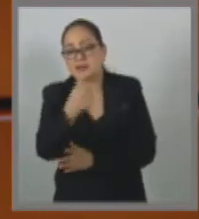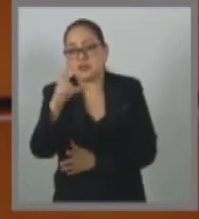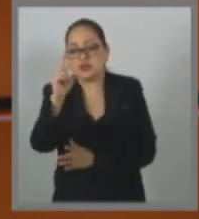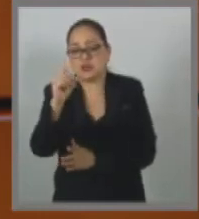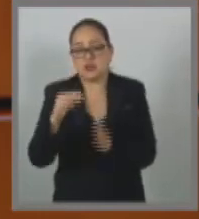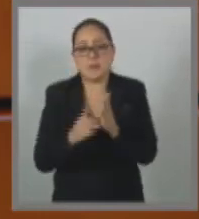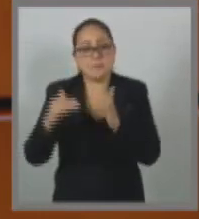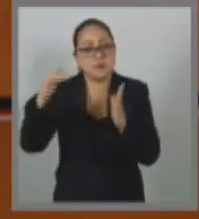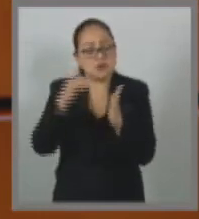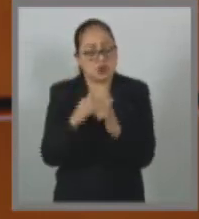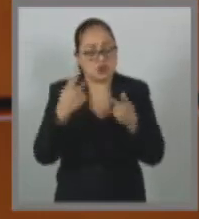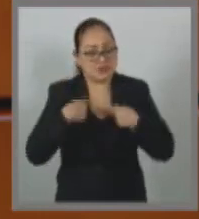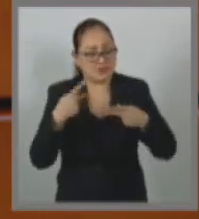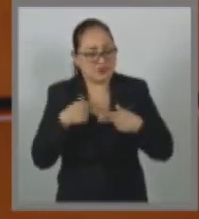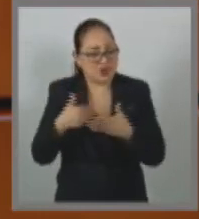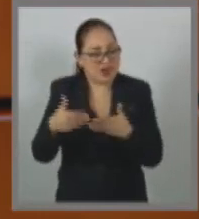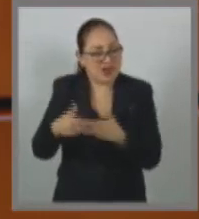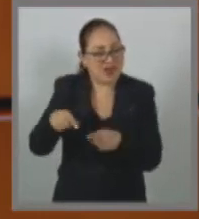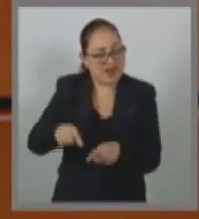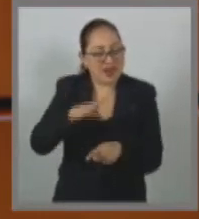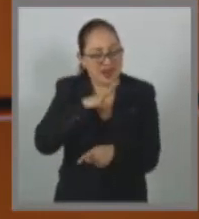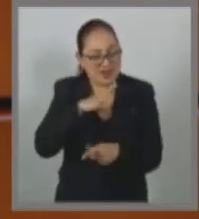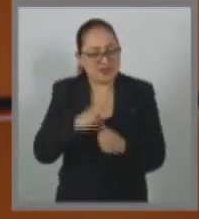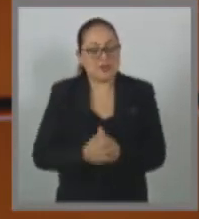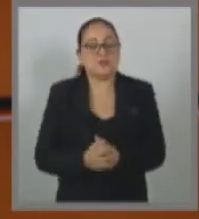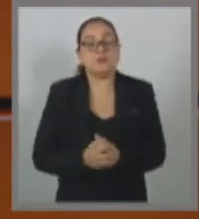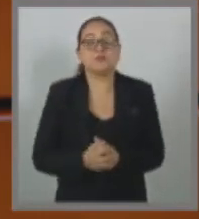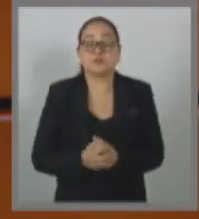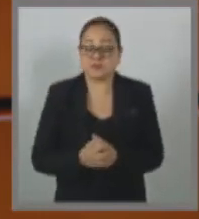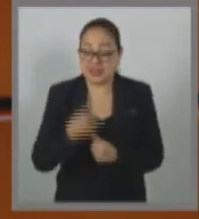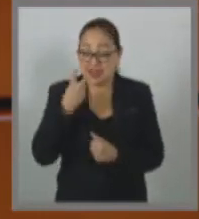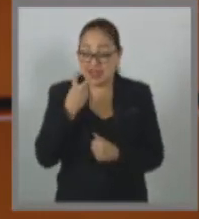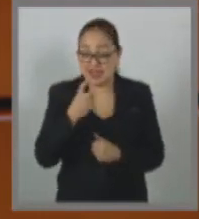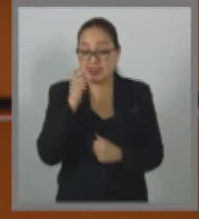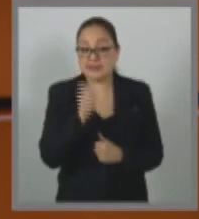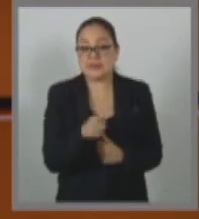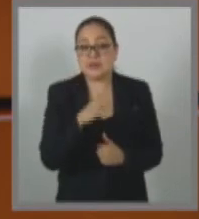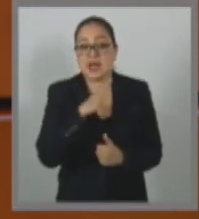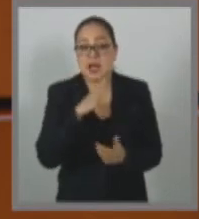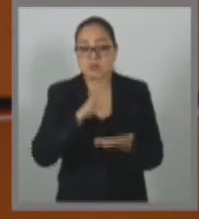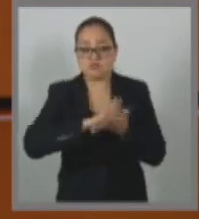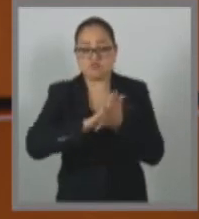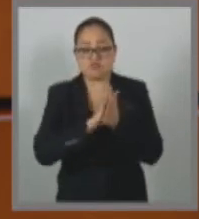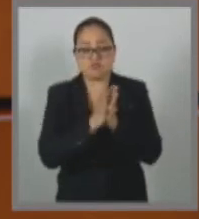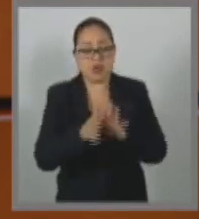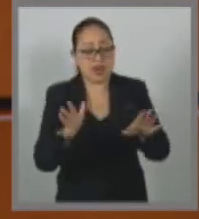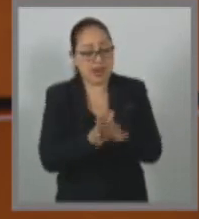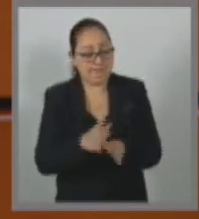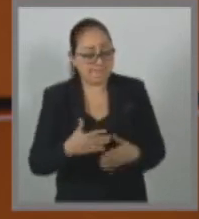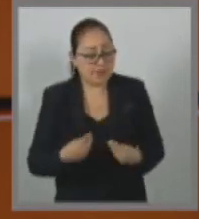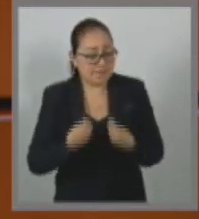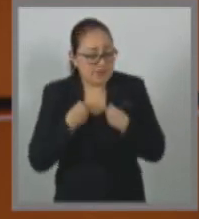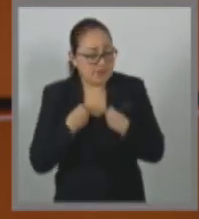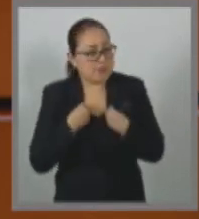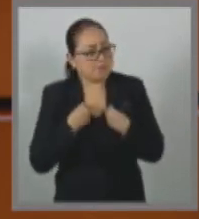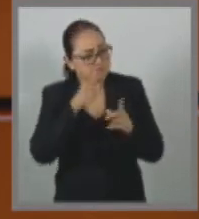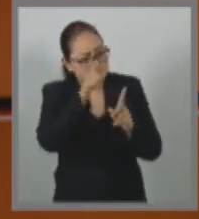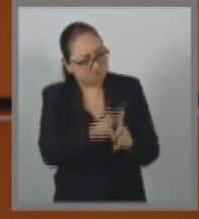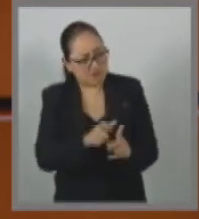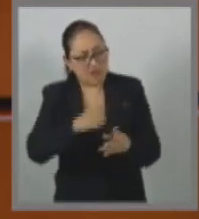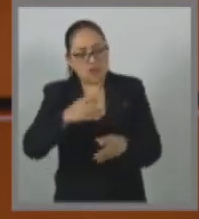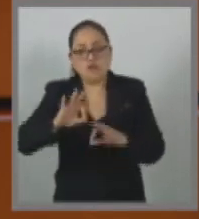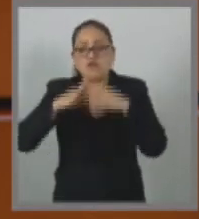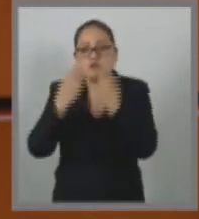130 millones el día de hoy. De la mano de este crecimiento vinieron cambios en nuestro estilo de vida. La estructura familiar